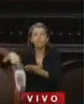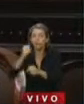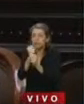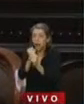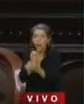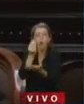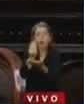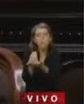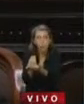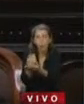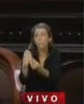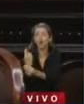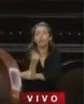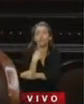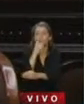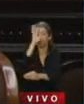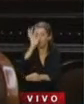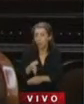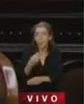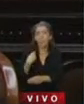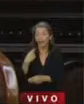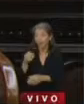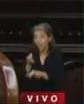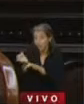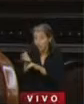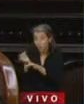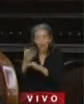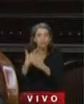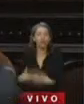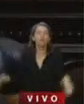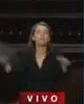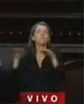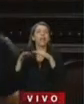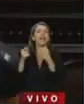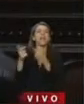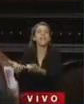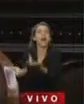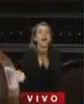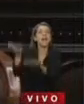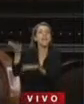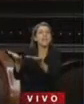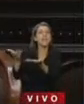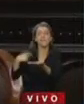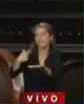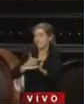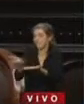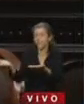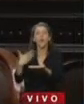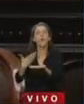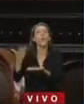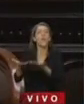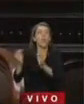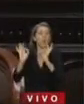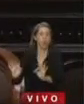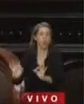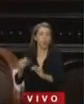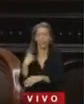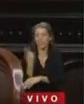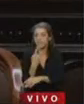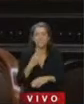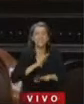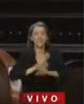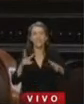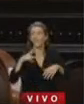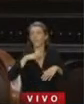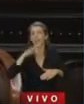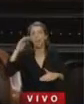de administración pública, es la ley... La administración financiera. Financiera, la ley de administración, financiera. Claro. Exactamente. Bueno,